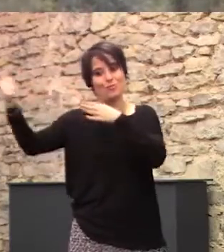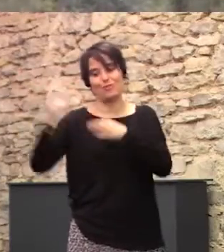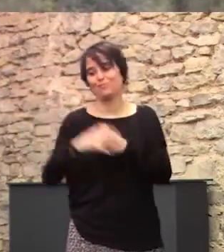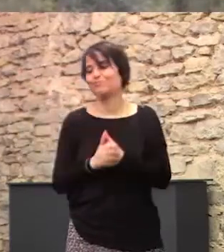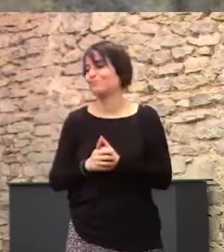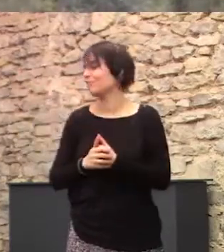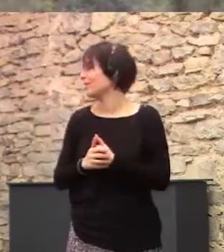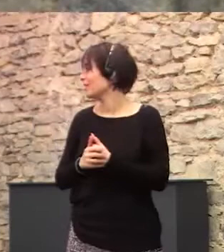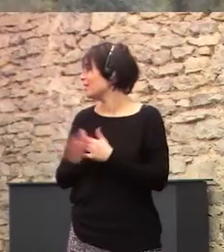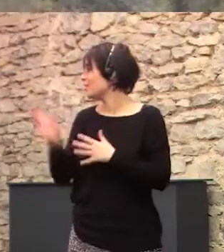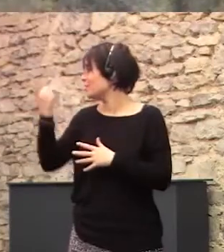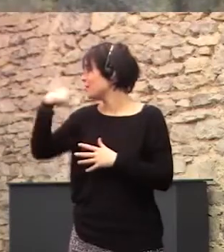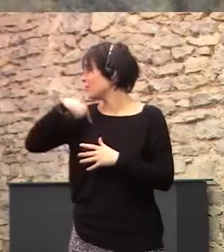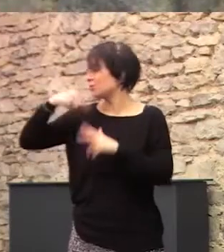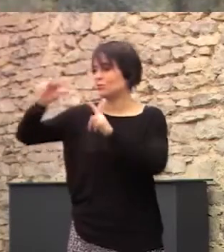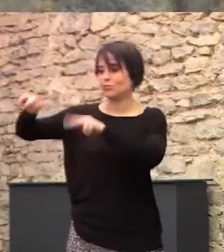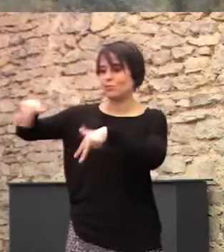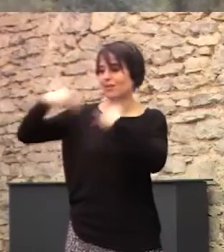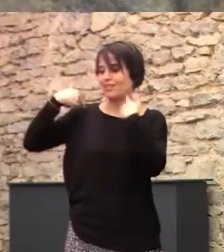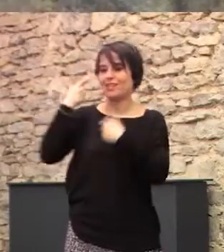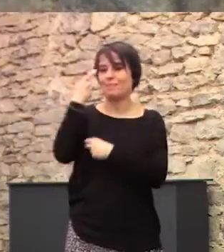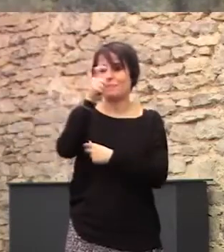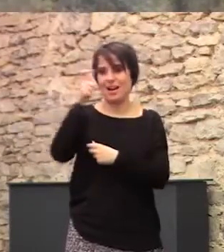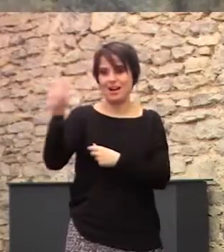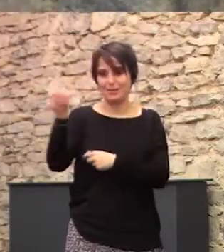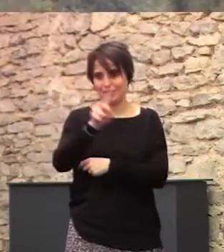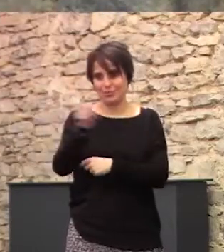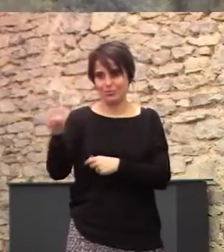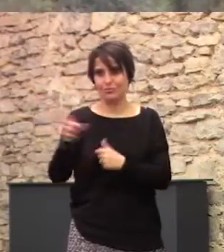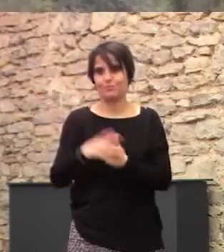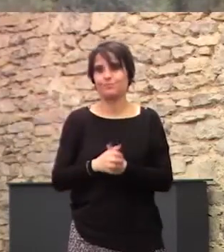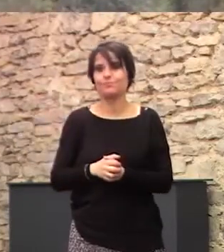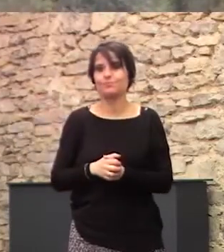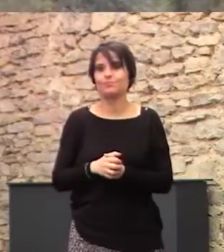Pero no nos vamos a dejar que nos roben las palabras.